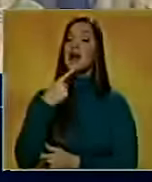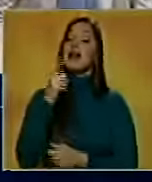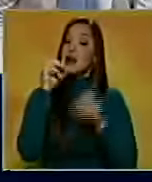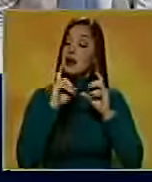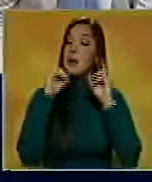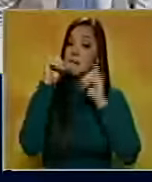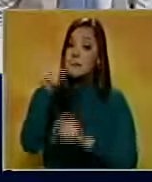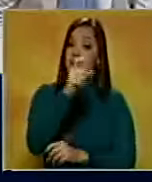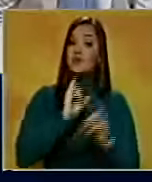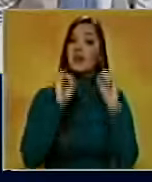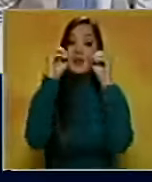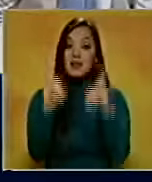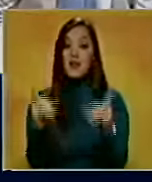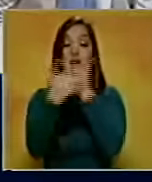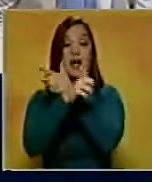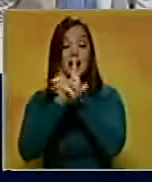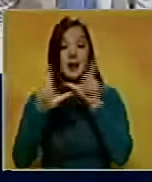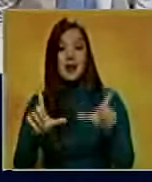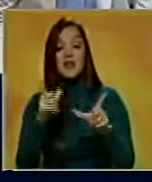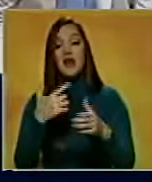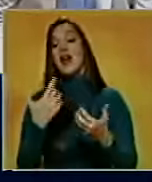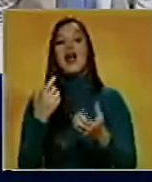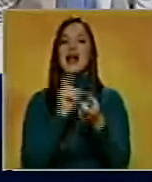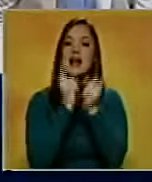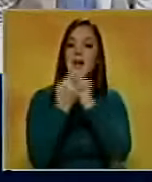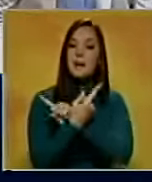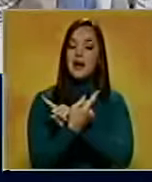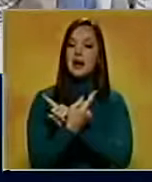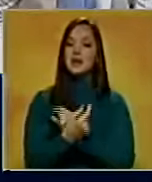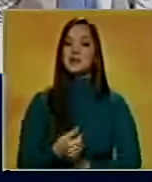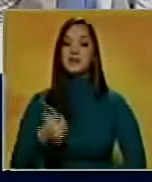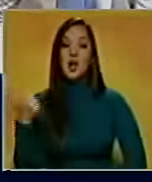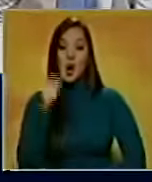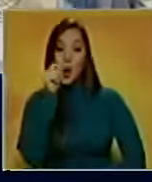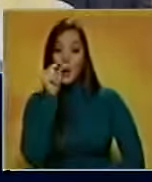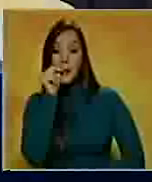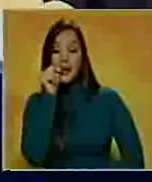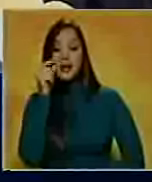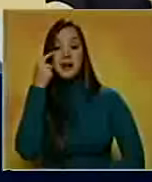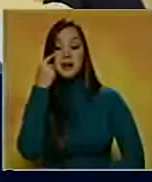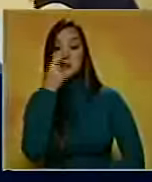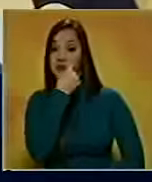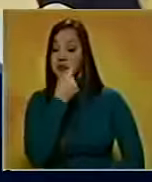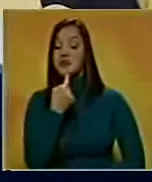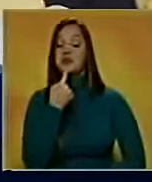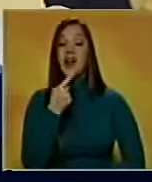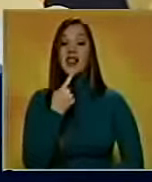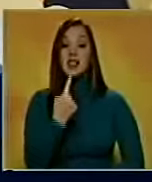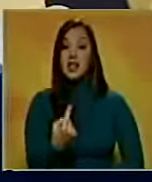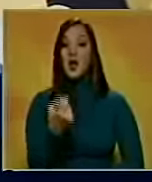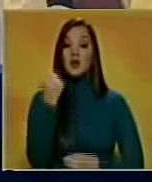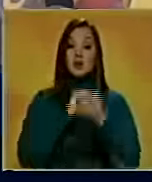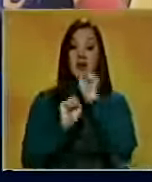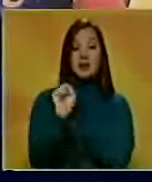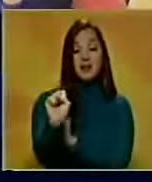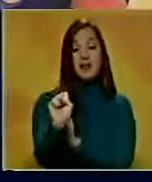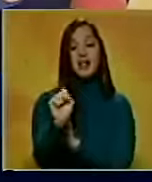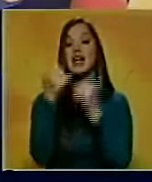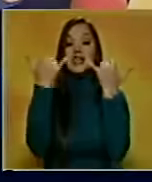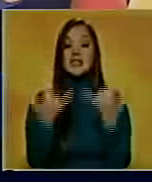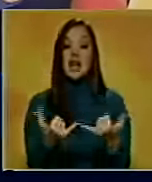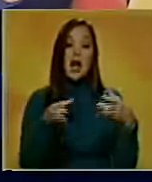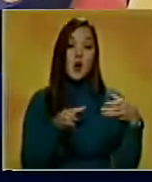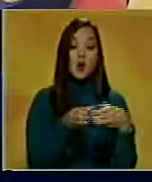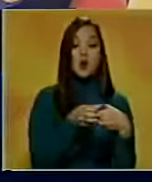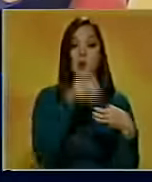cambiar. El parlamentario señaló que defenderán a capa y espada la legitimidad del poder legislativo e informó que ya existe una comisión de enlace